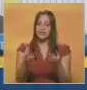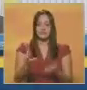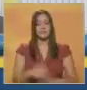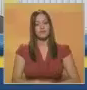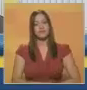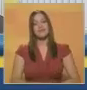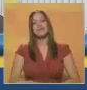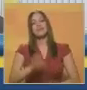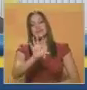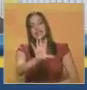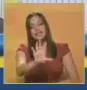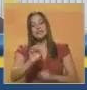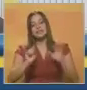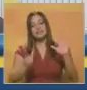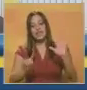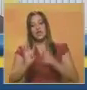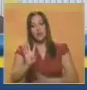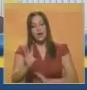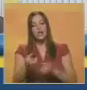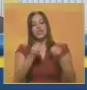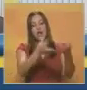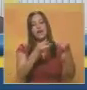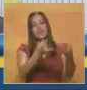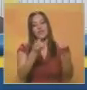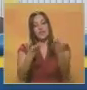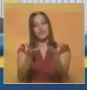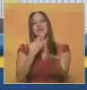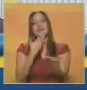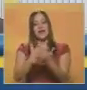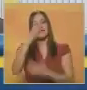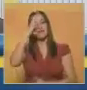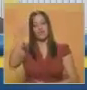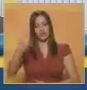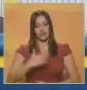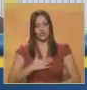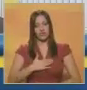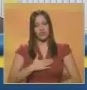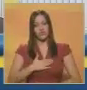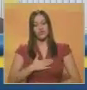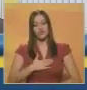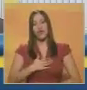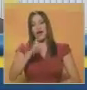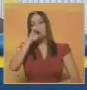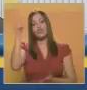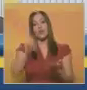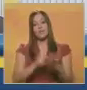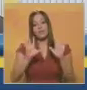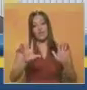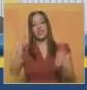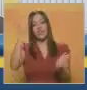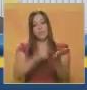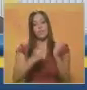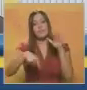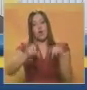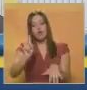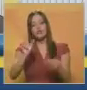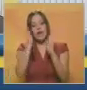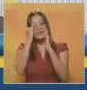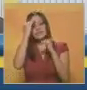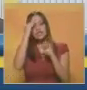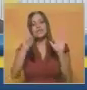entregando 564 prótesis. Nosotros, gracias a Dios, hemos podido, entre el año 2010 y 2011, hemos